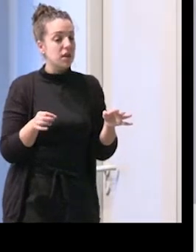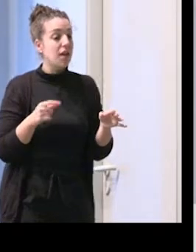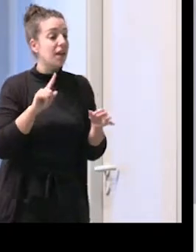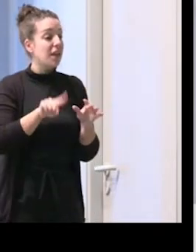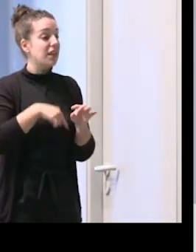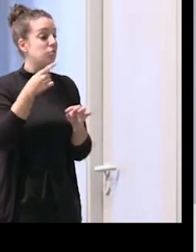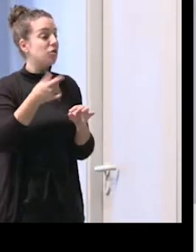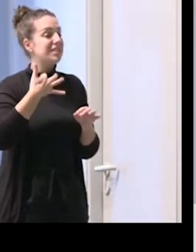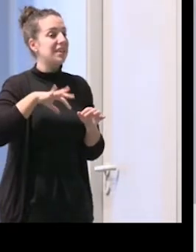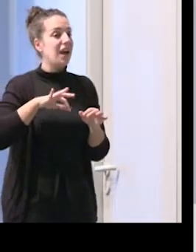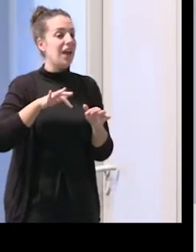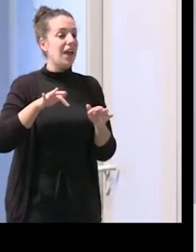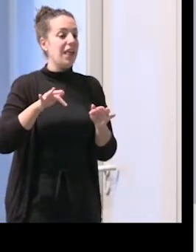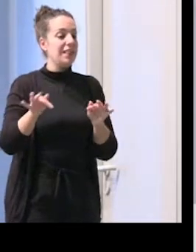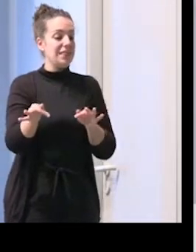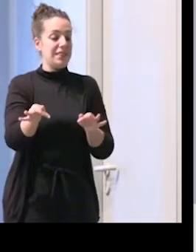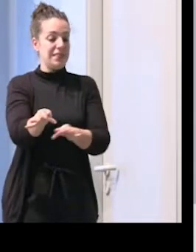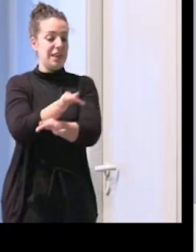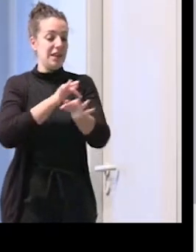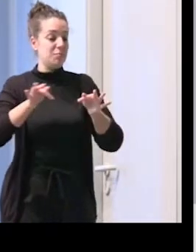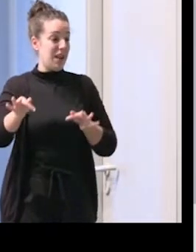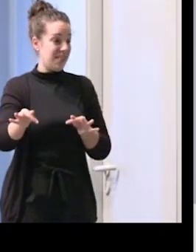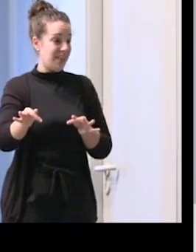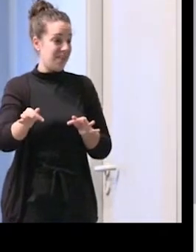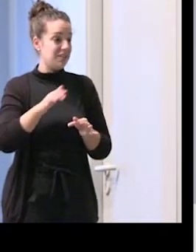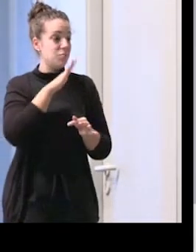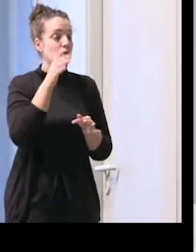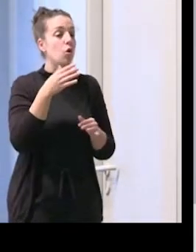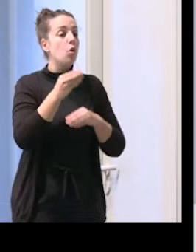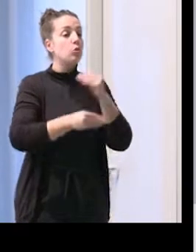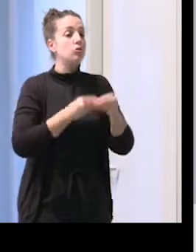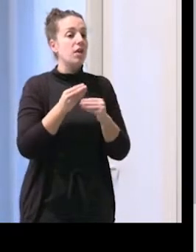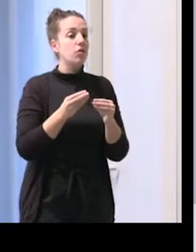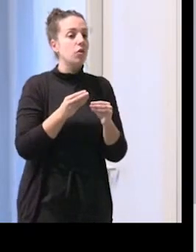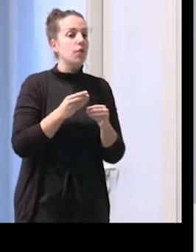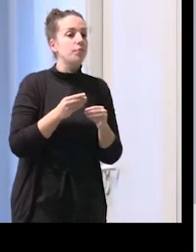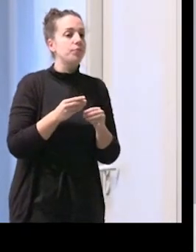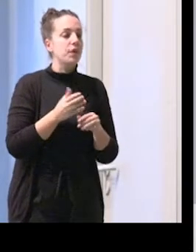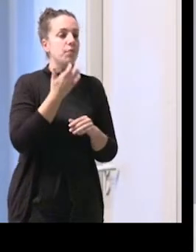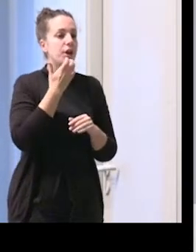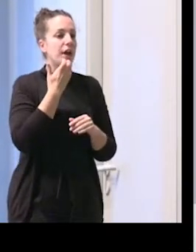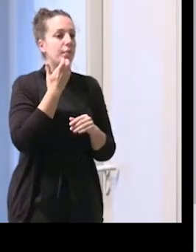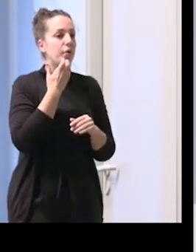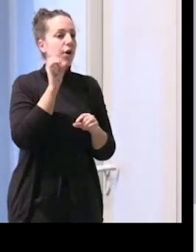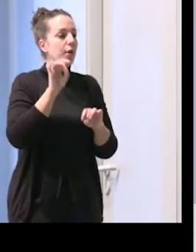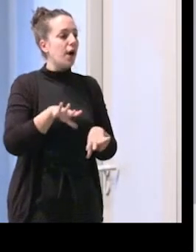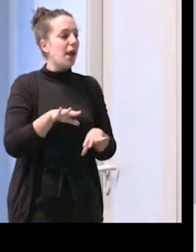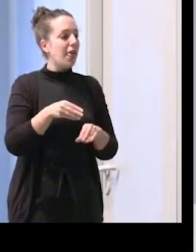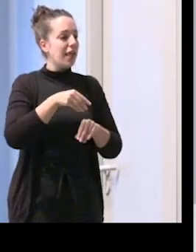ser trasplantadas a distintos pacientes usando un tipo de compatibilidad inmunológica como se hace, por ejemplo, cuando se hacen los